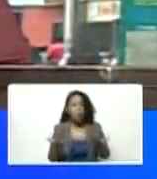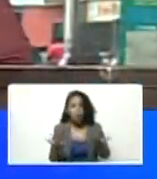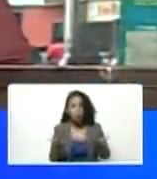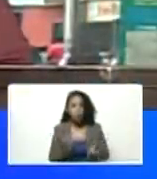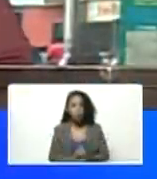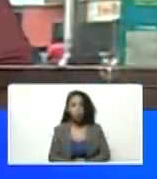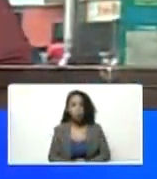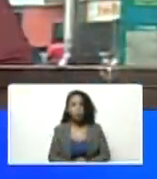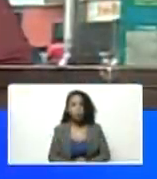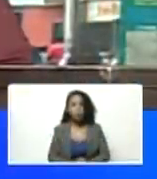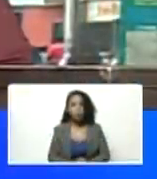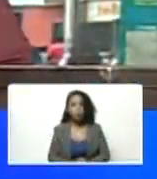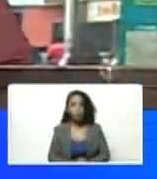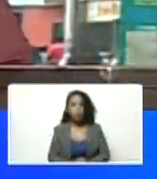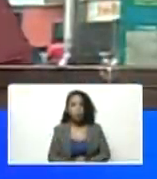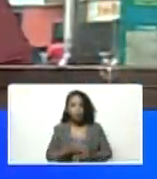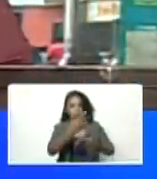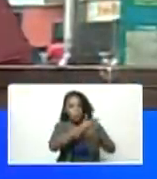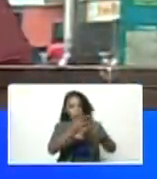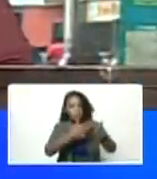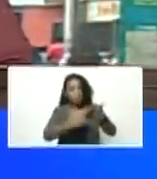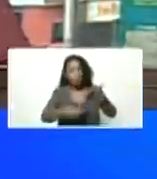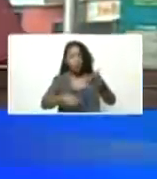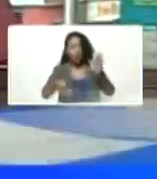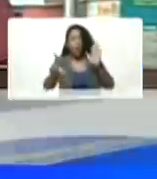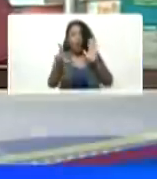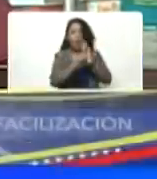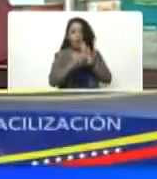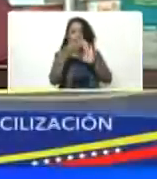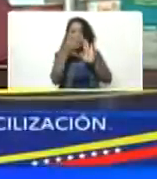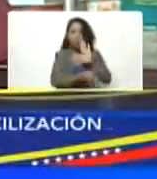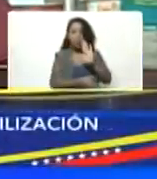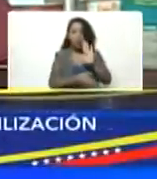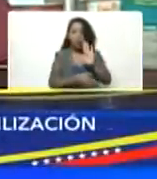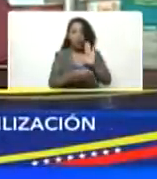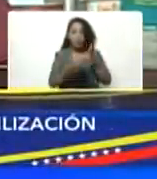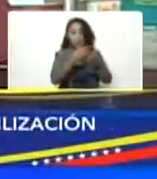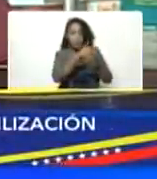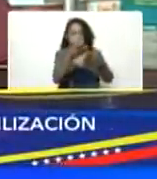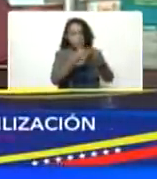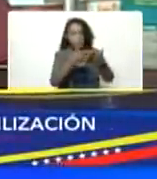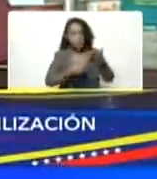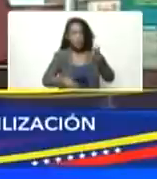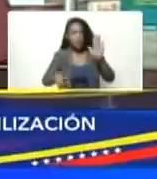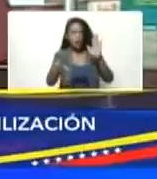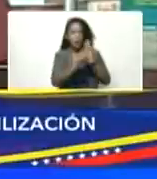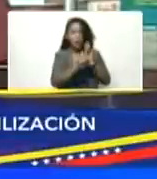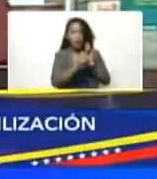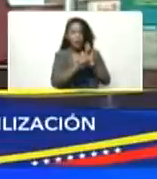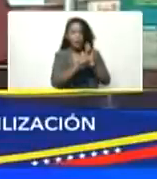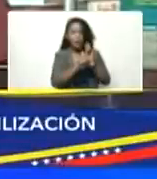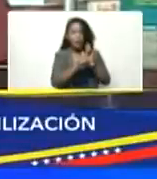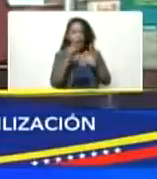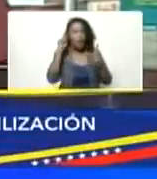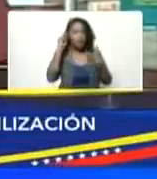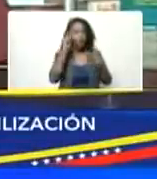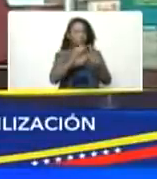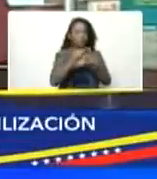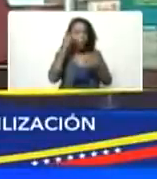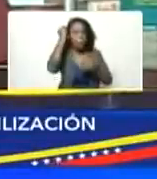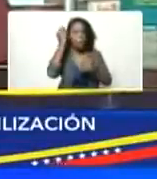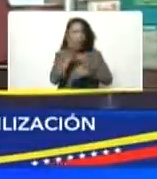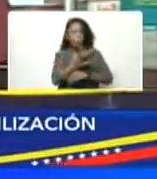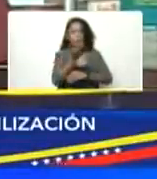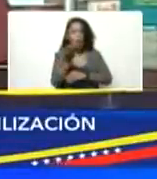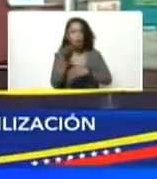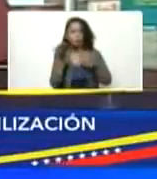los redactores de la ley, las redactoras de la ley, ¿hacia dónde creen